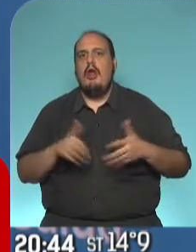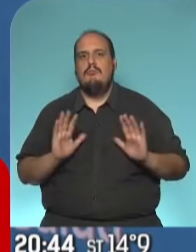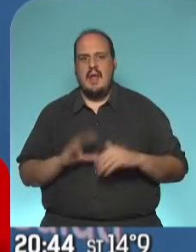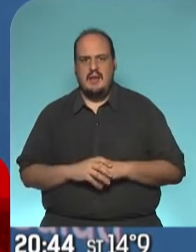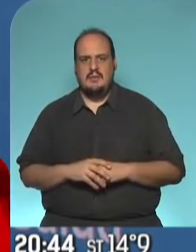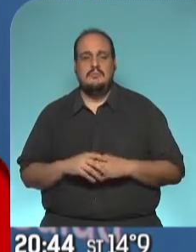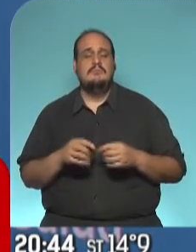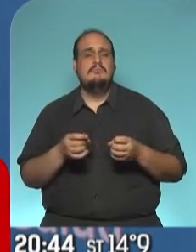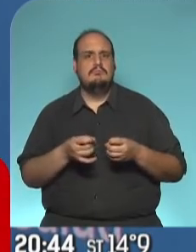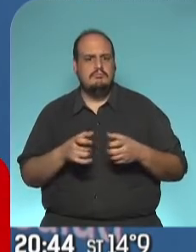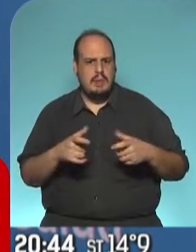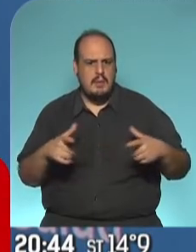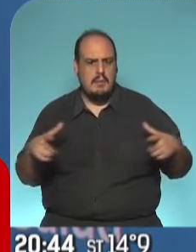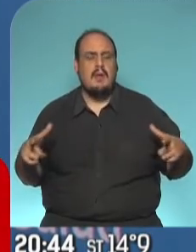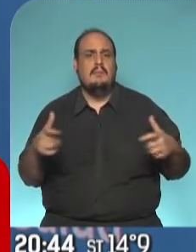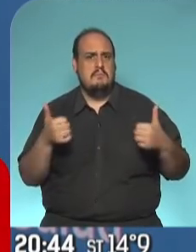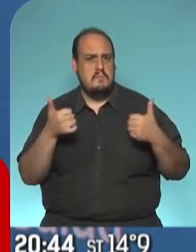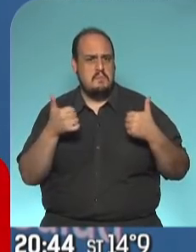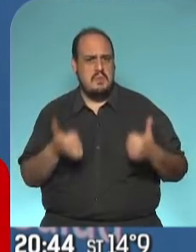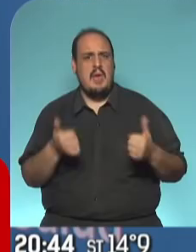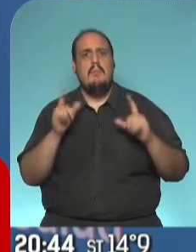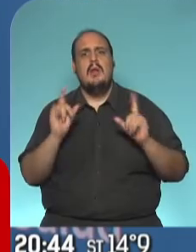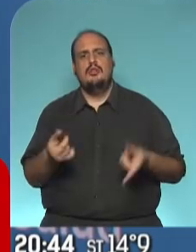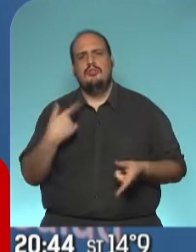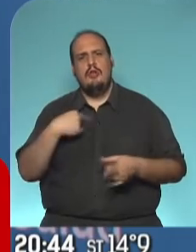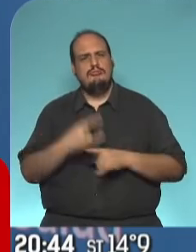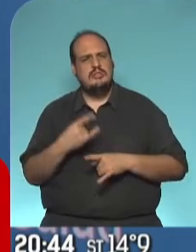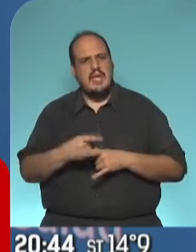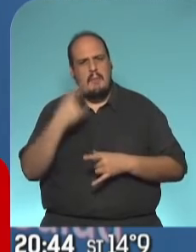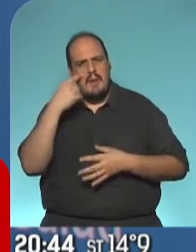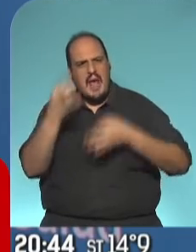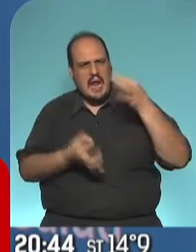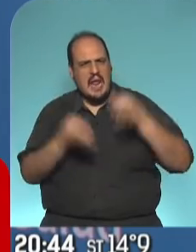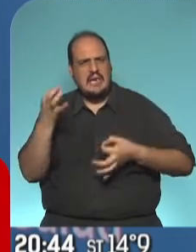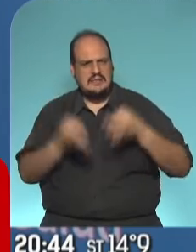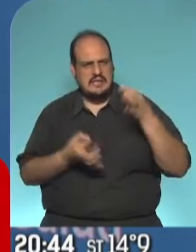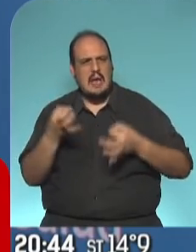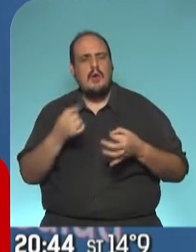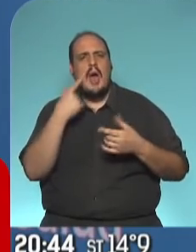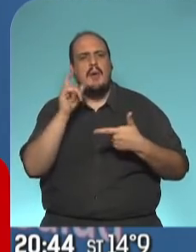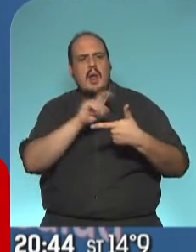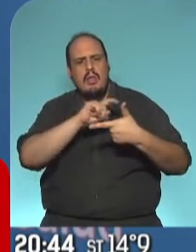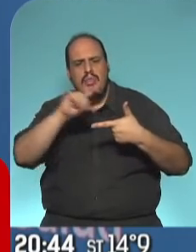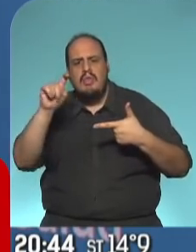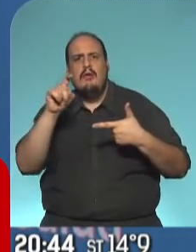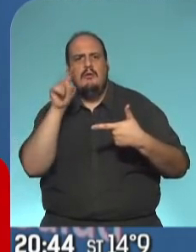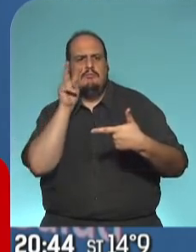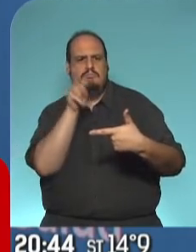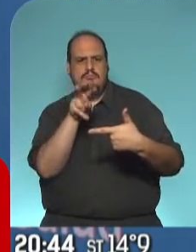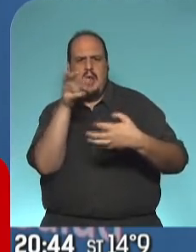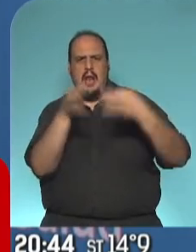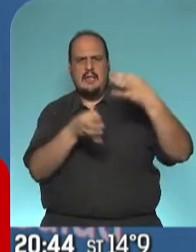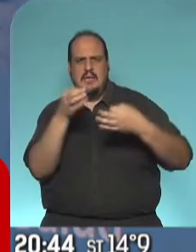aumento está dentro de lo esperado, pero estamos evaluando permanentemente cómo se comporta la curva, de manera tal que exista